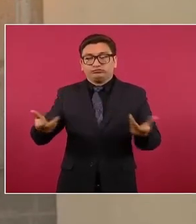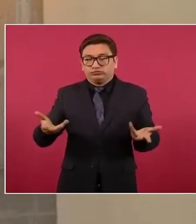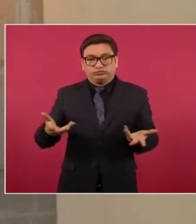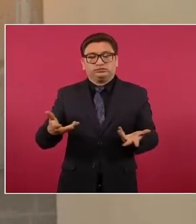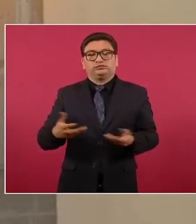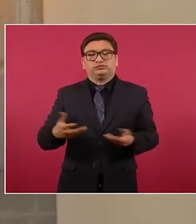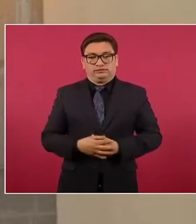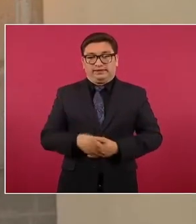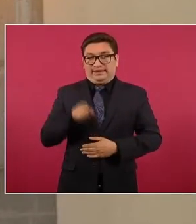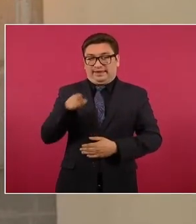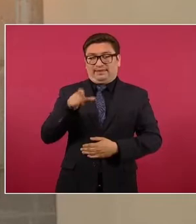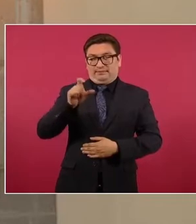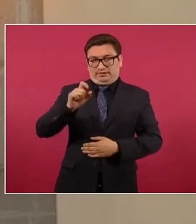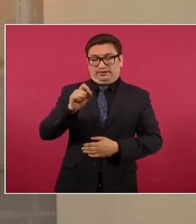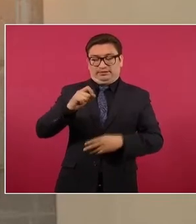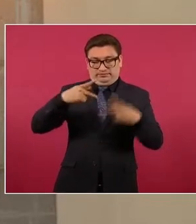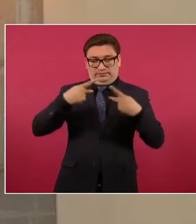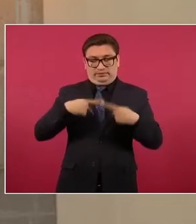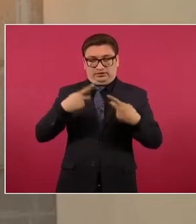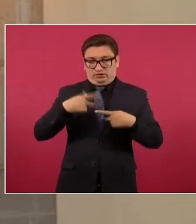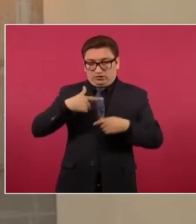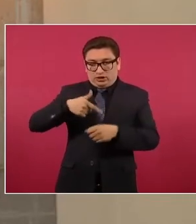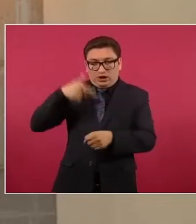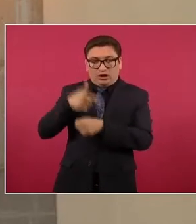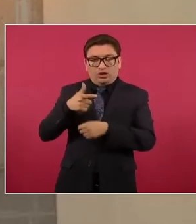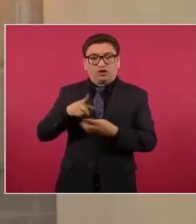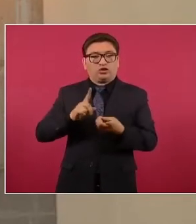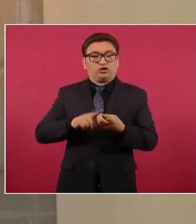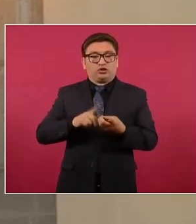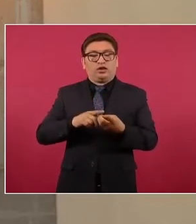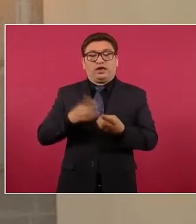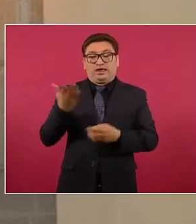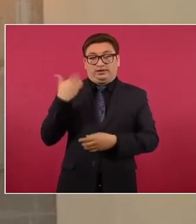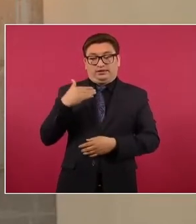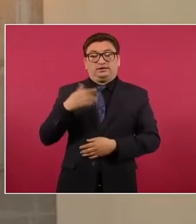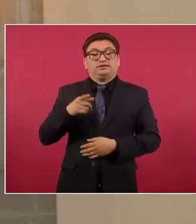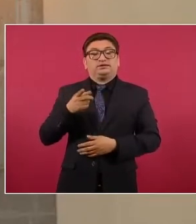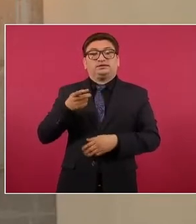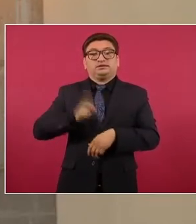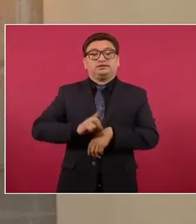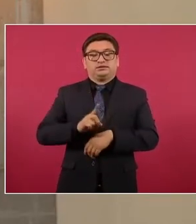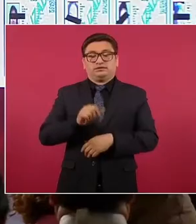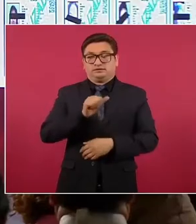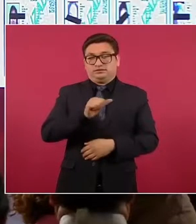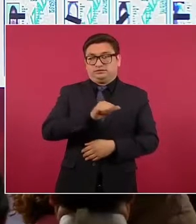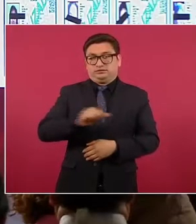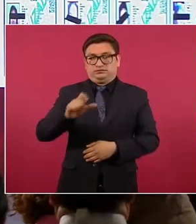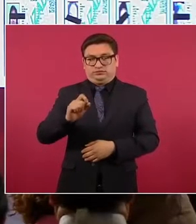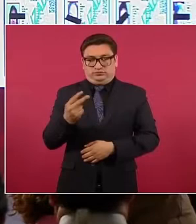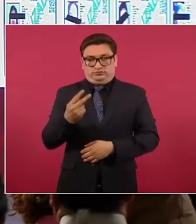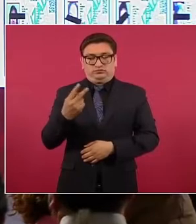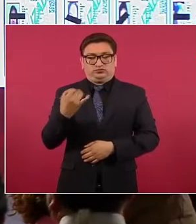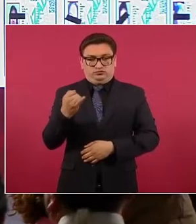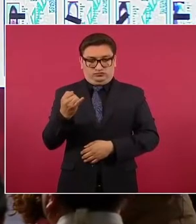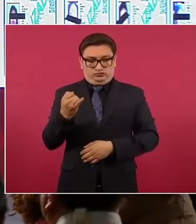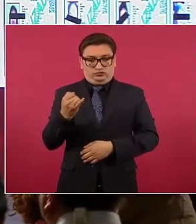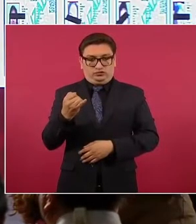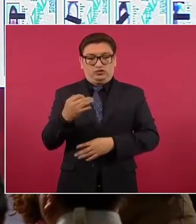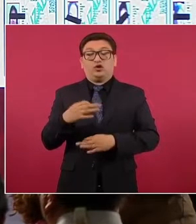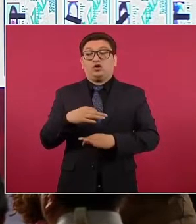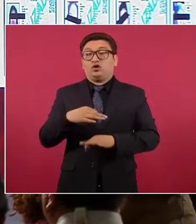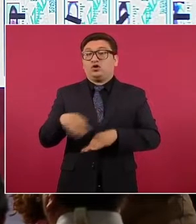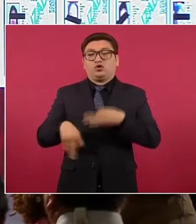Estas 20 personas fueron localizadas entre los días del 16 al 22 de junio, todas ellas